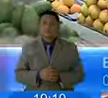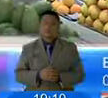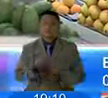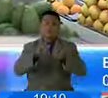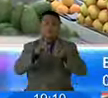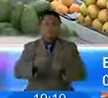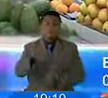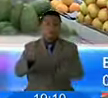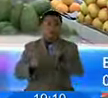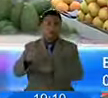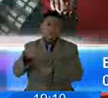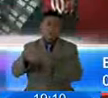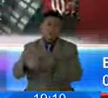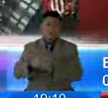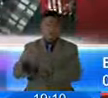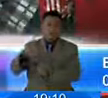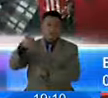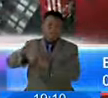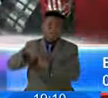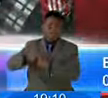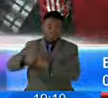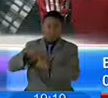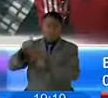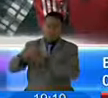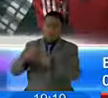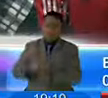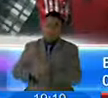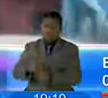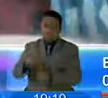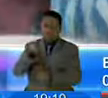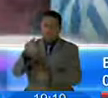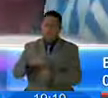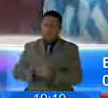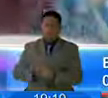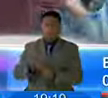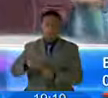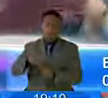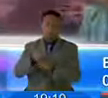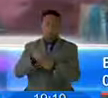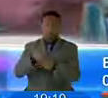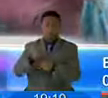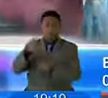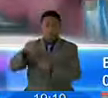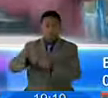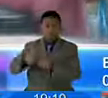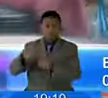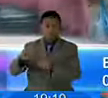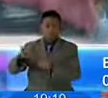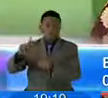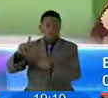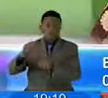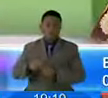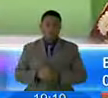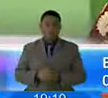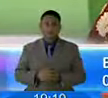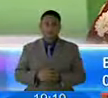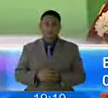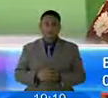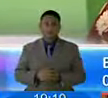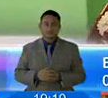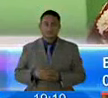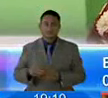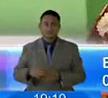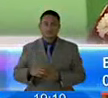a los comerciantes en uno de los principales mercados de la capital y expresan que hay productos que en los últimos meses han subido de precio. La ha subido lo que